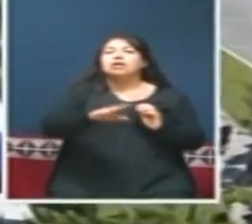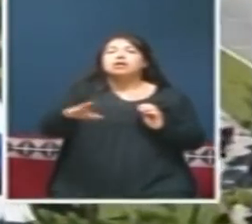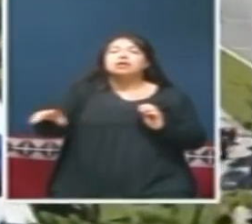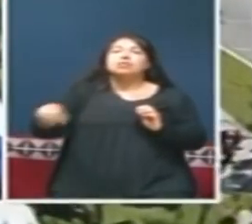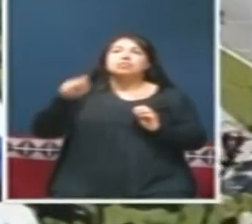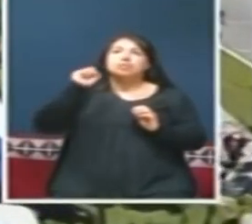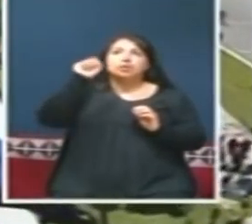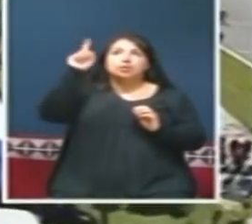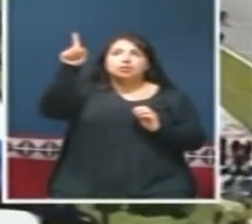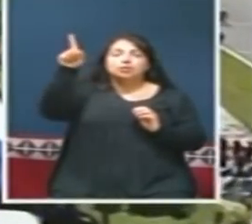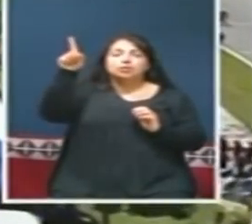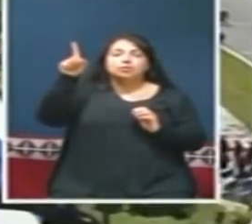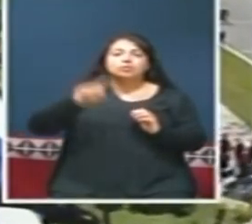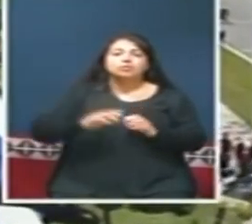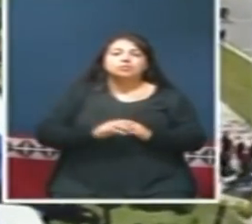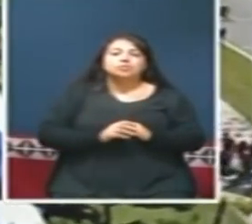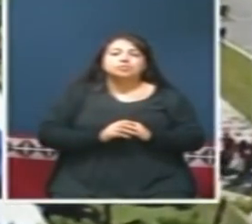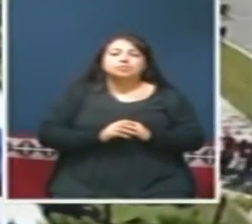pueblo.